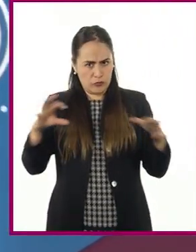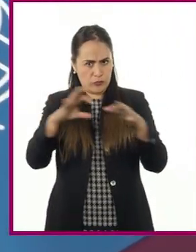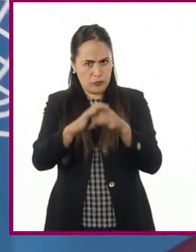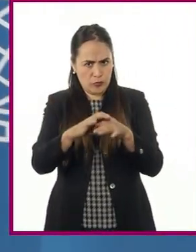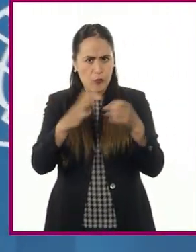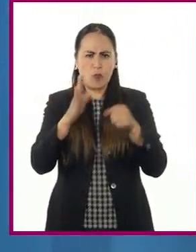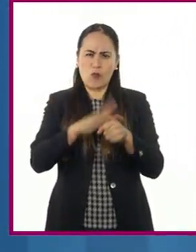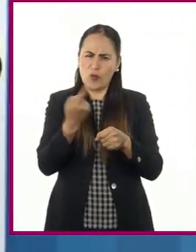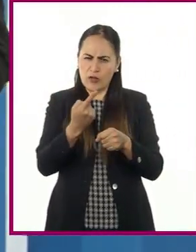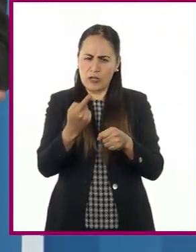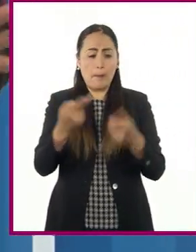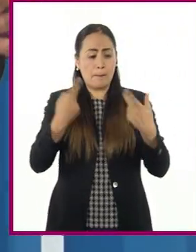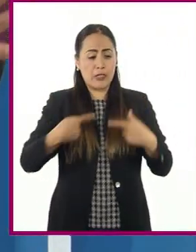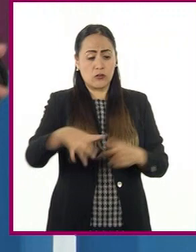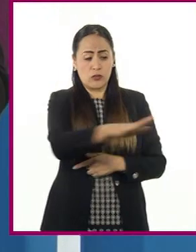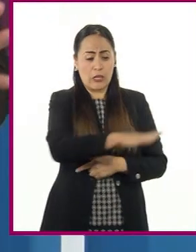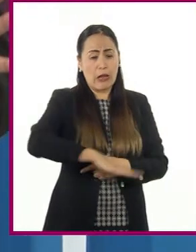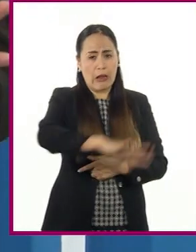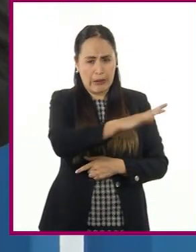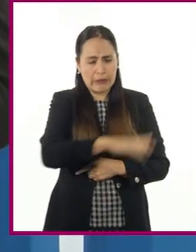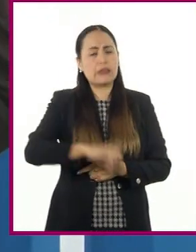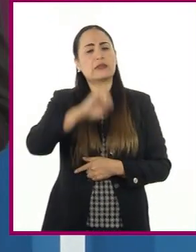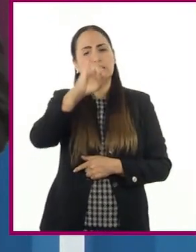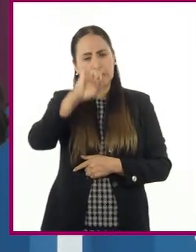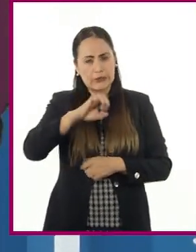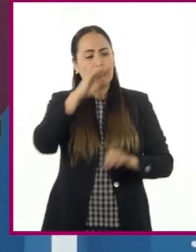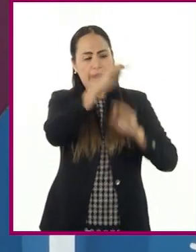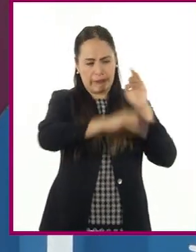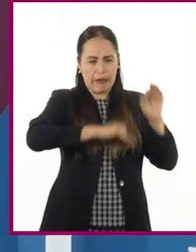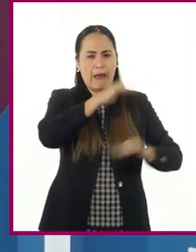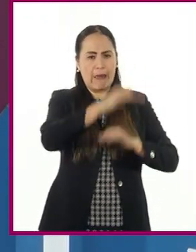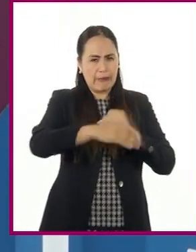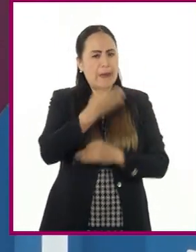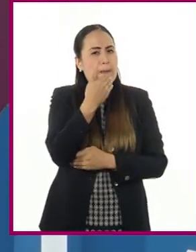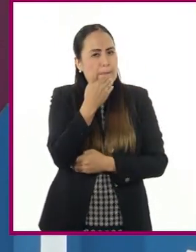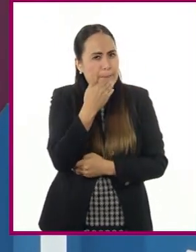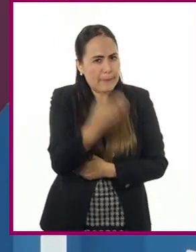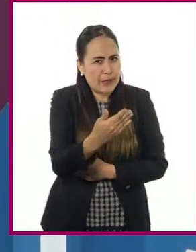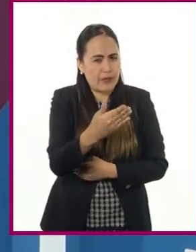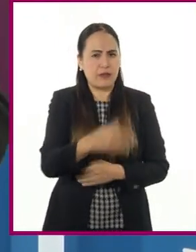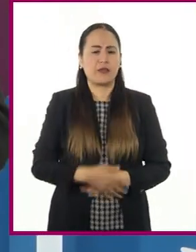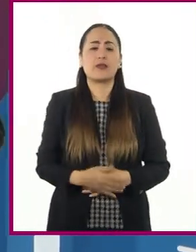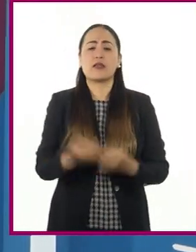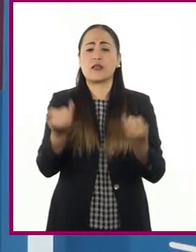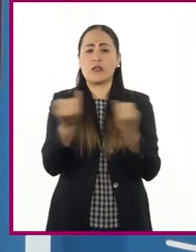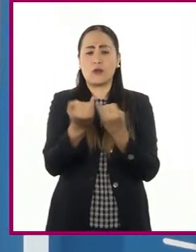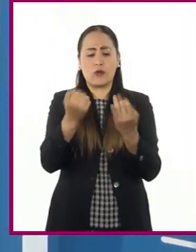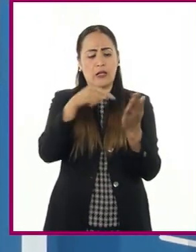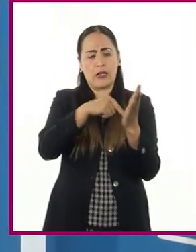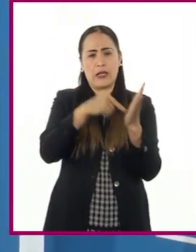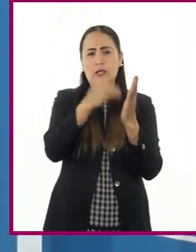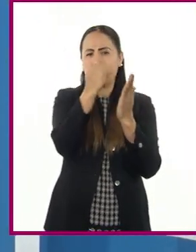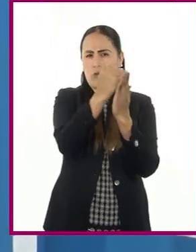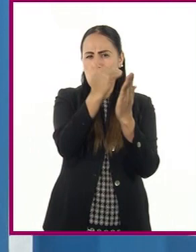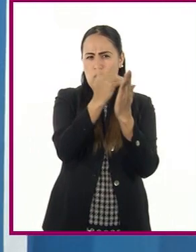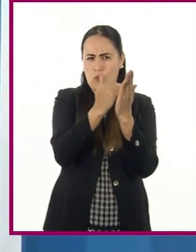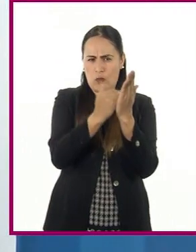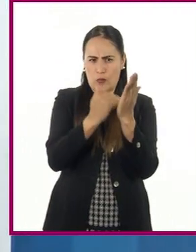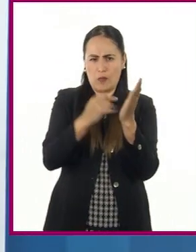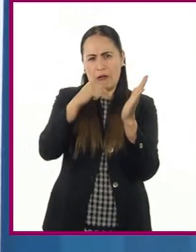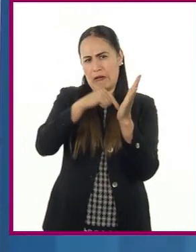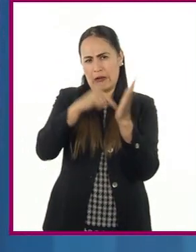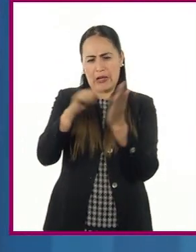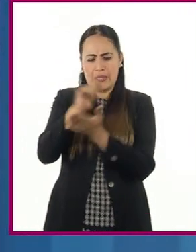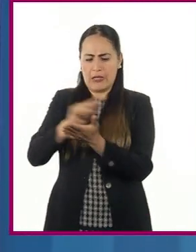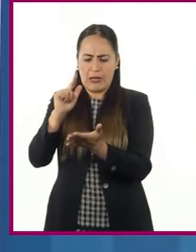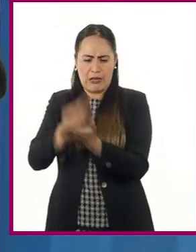la ciudadanía tiene derecho a recibir un trato digno y con base en los principios estipulados en las